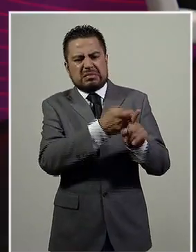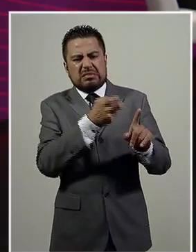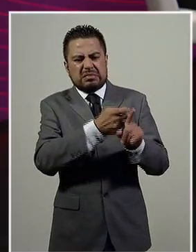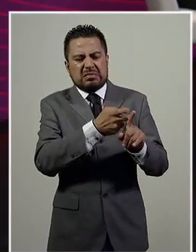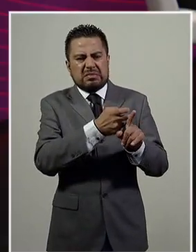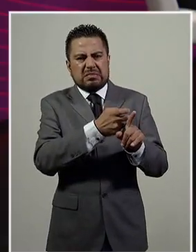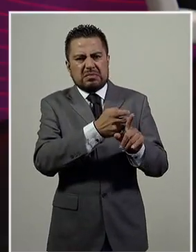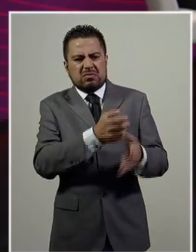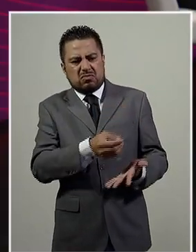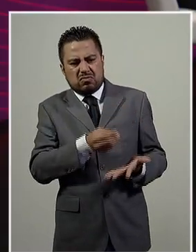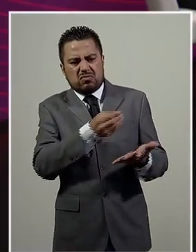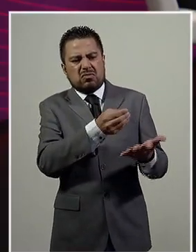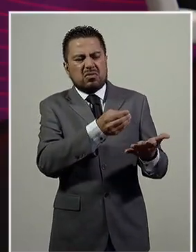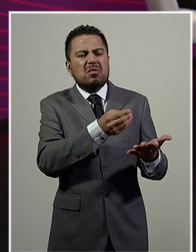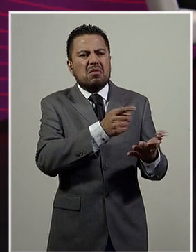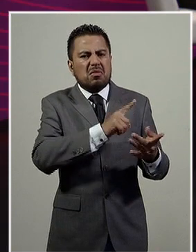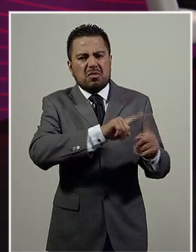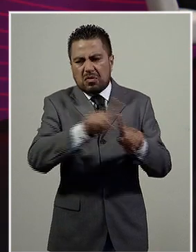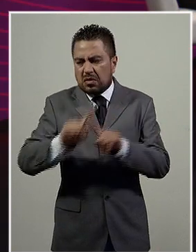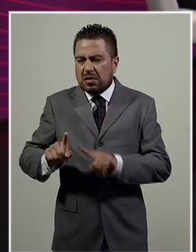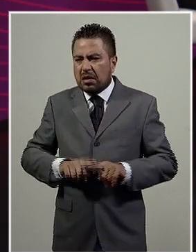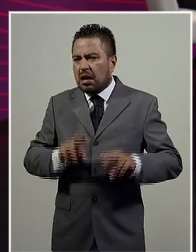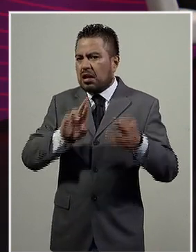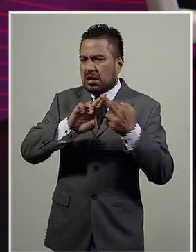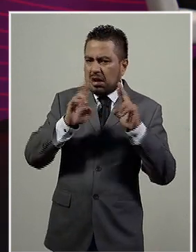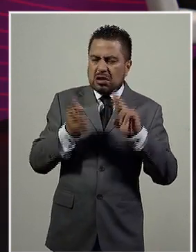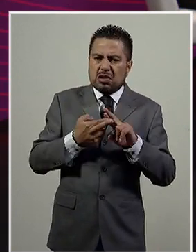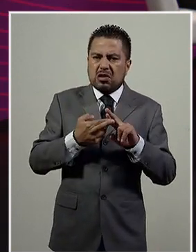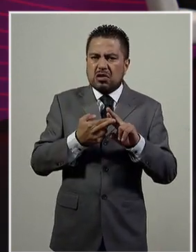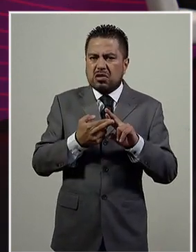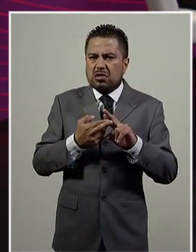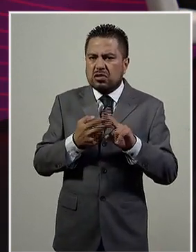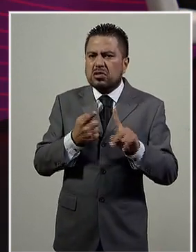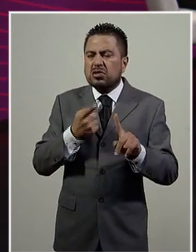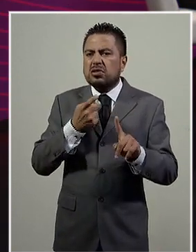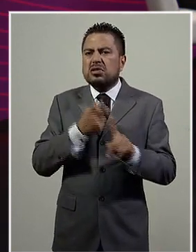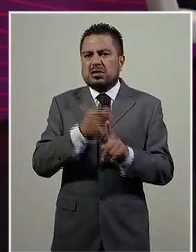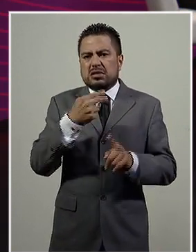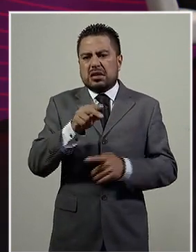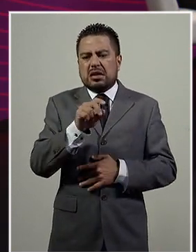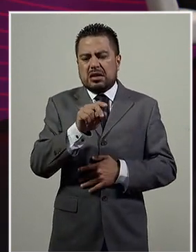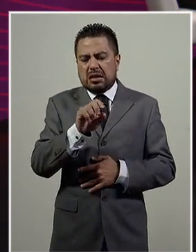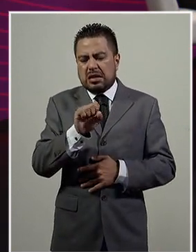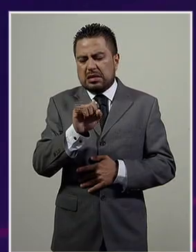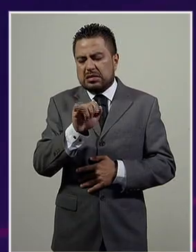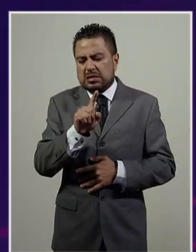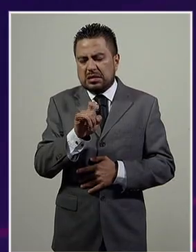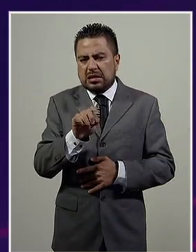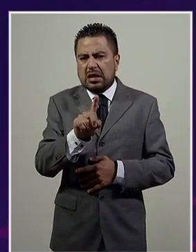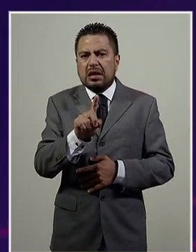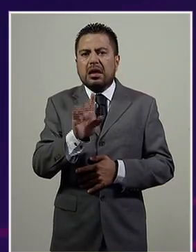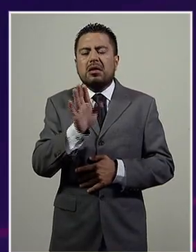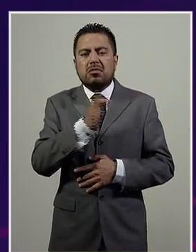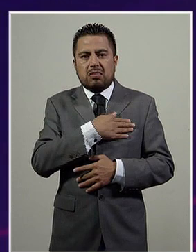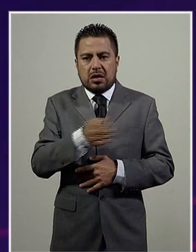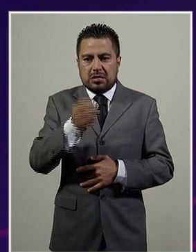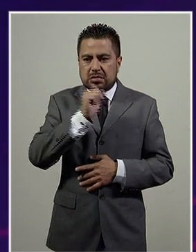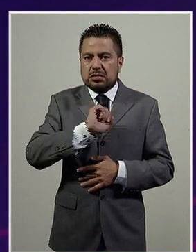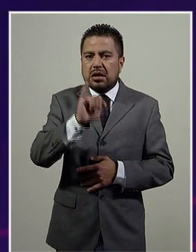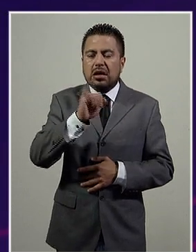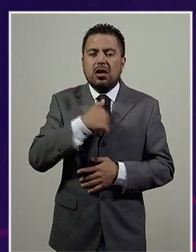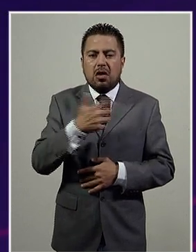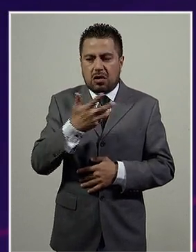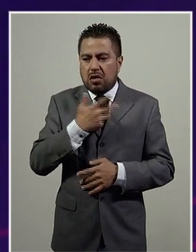esa premisa en el caso de la diversidad religiosa se llama laicidad. Se llama laicidad, así es. Porque, bueno,